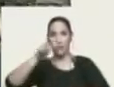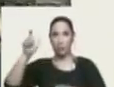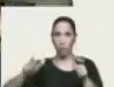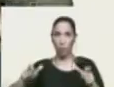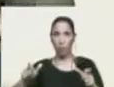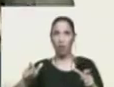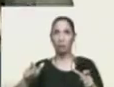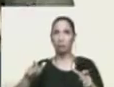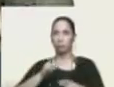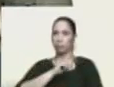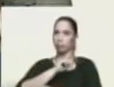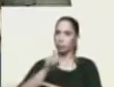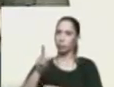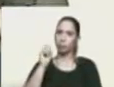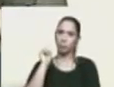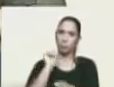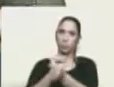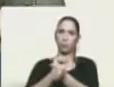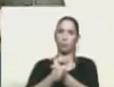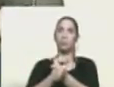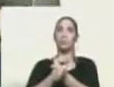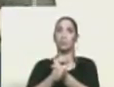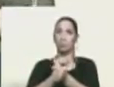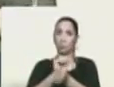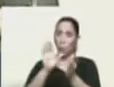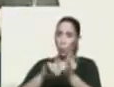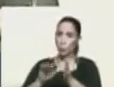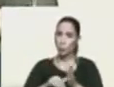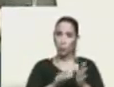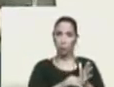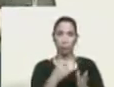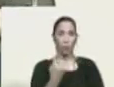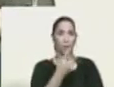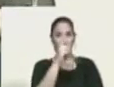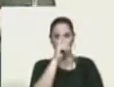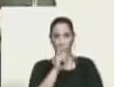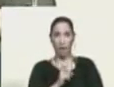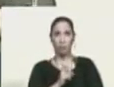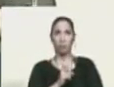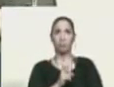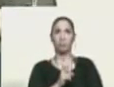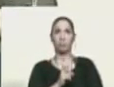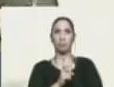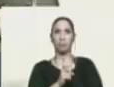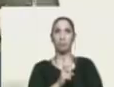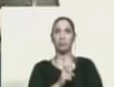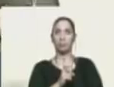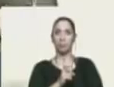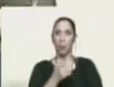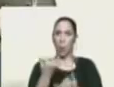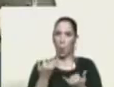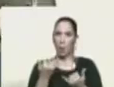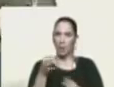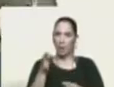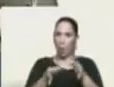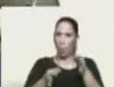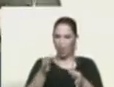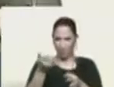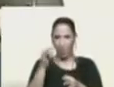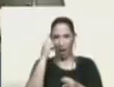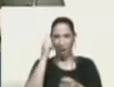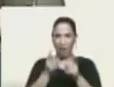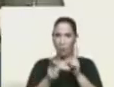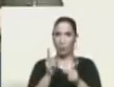corrupción, solamente en un año. Obviamente los que están en fase de juicio, en este